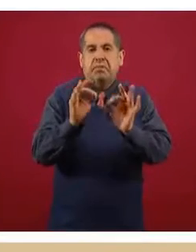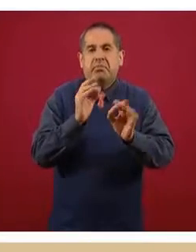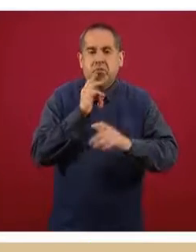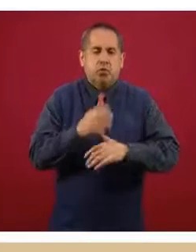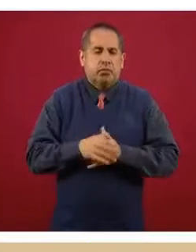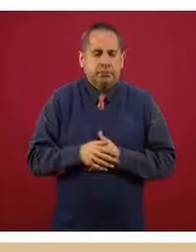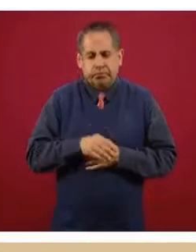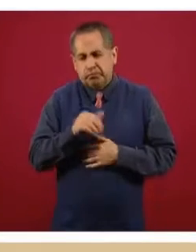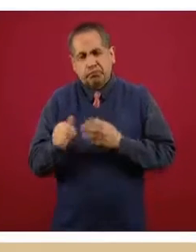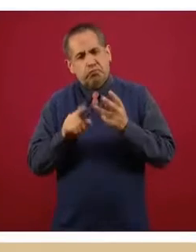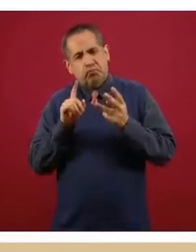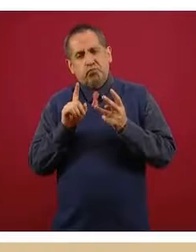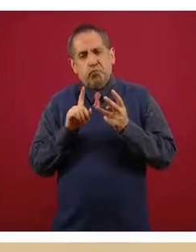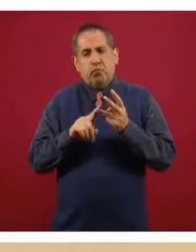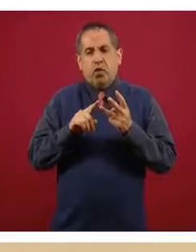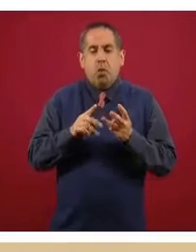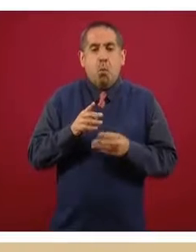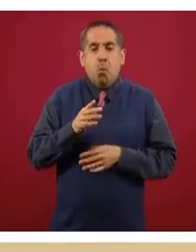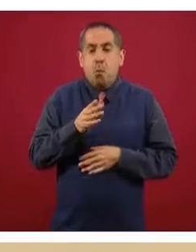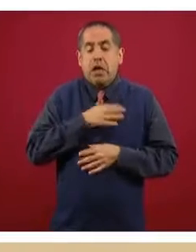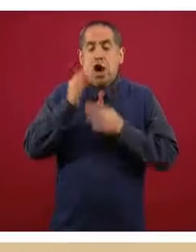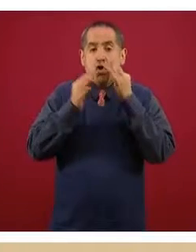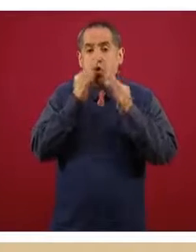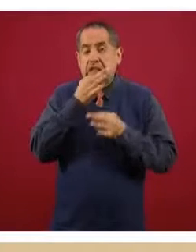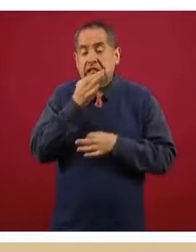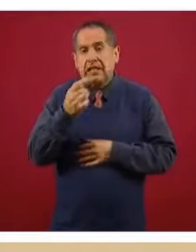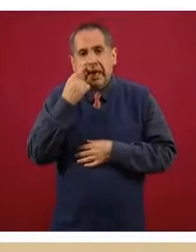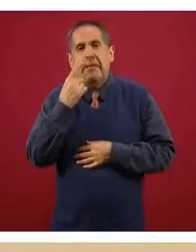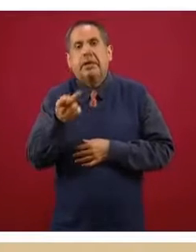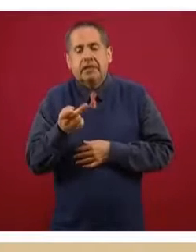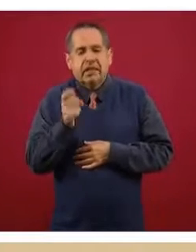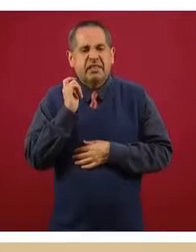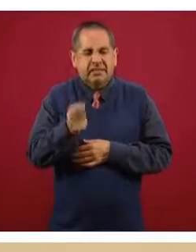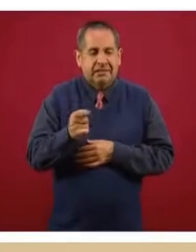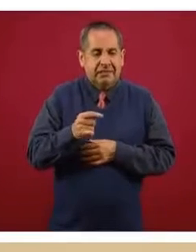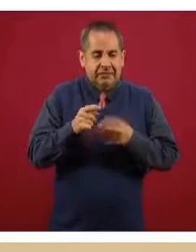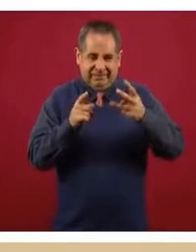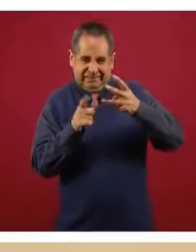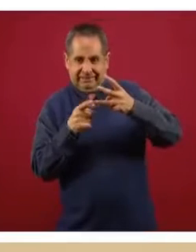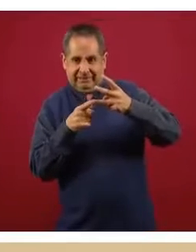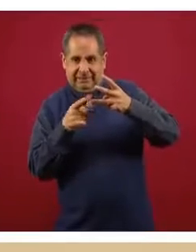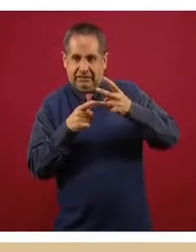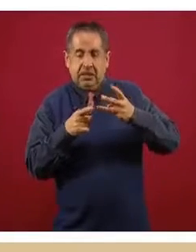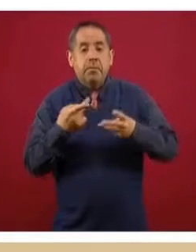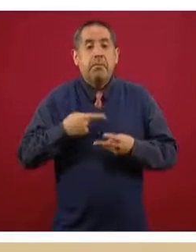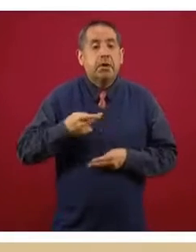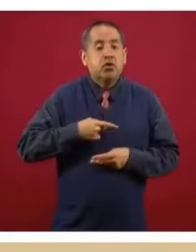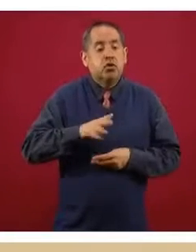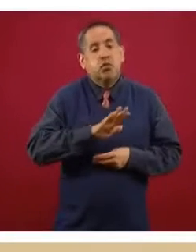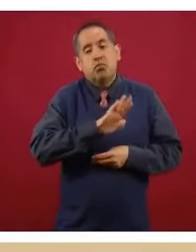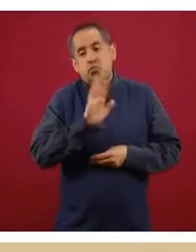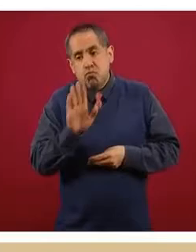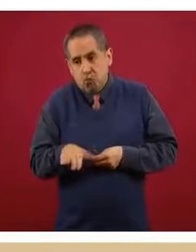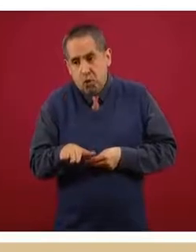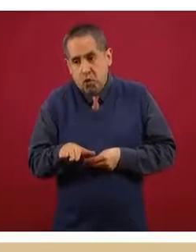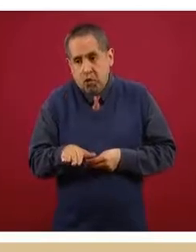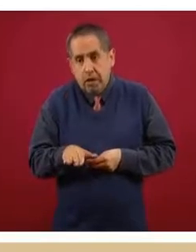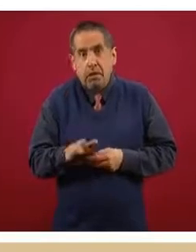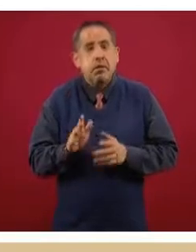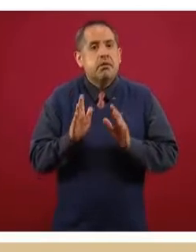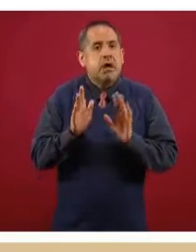otra también muy buena noticia es lo que seguimos viendo en función de la tendencia de las defunciones que han salido